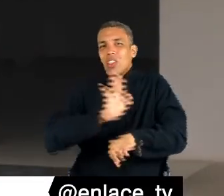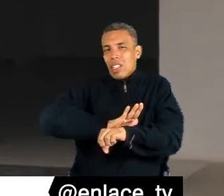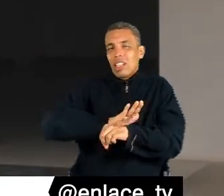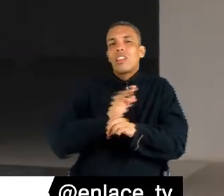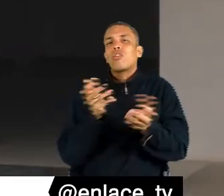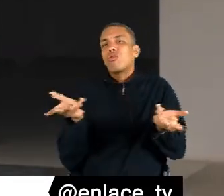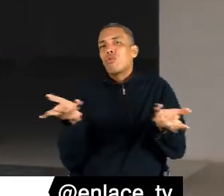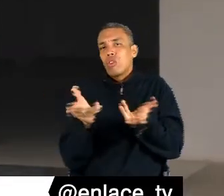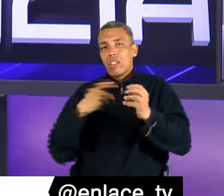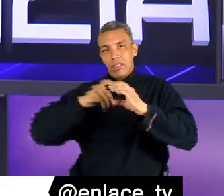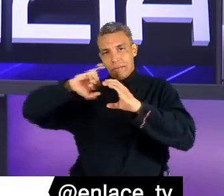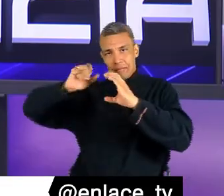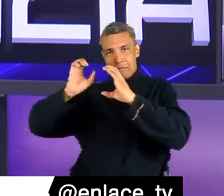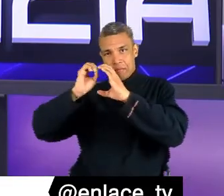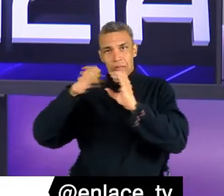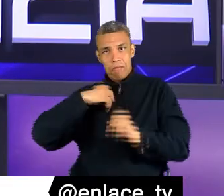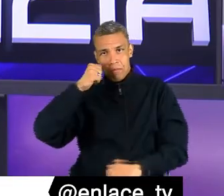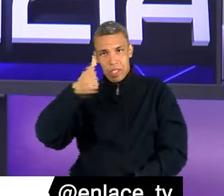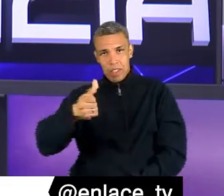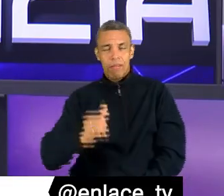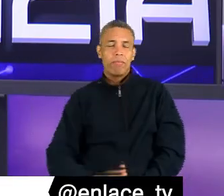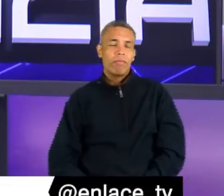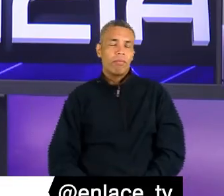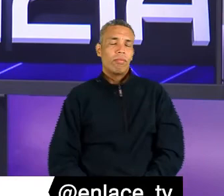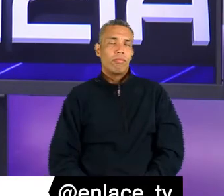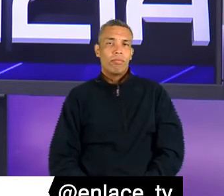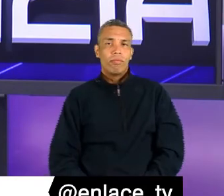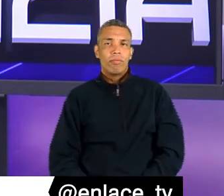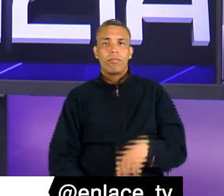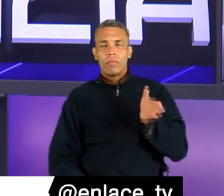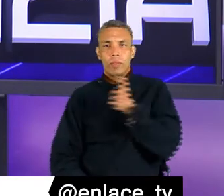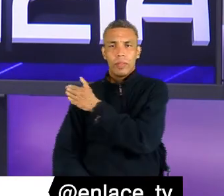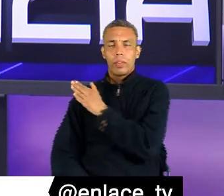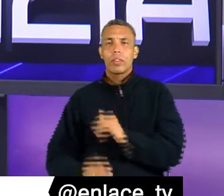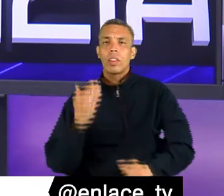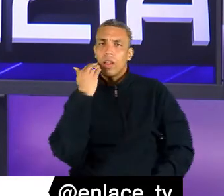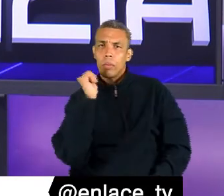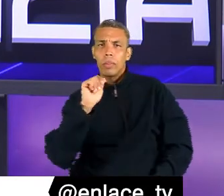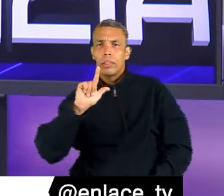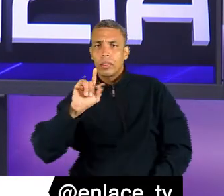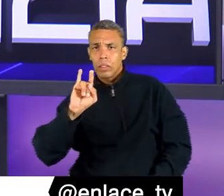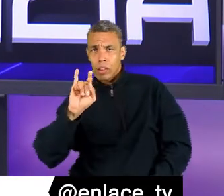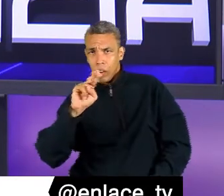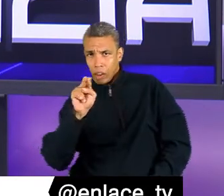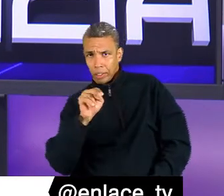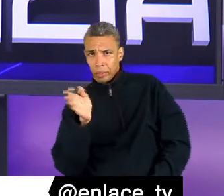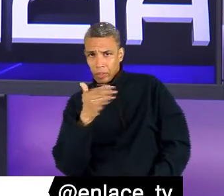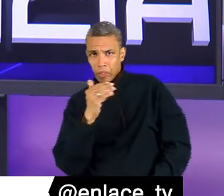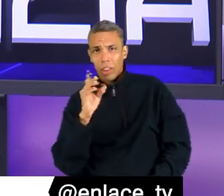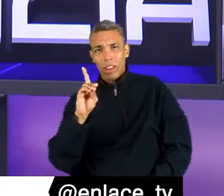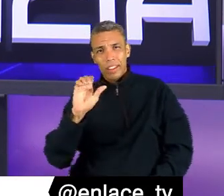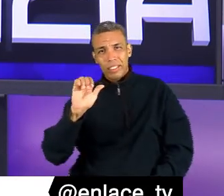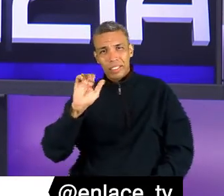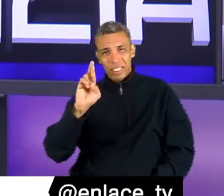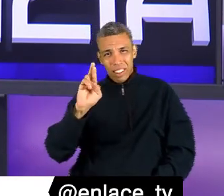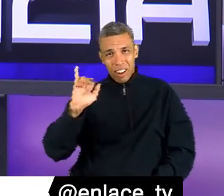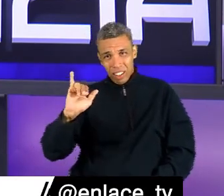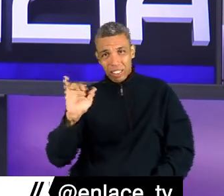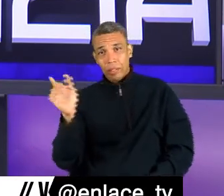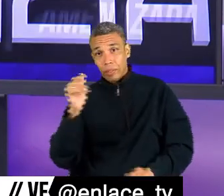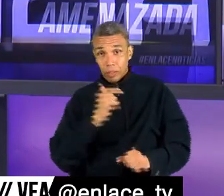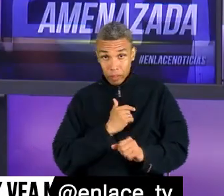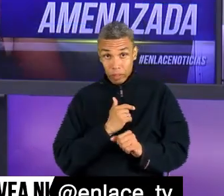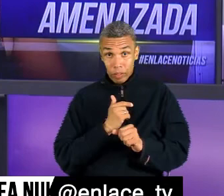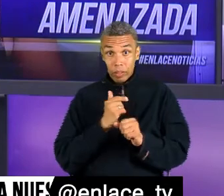San Silvestre. La comunicadora social Luz Darínez ha pedido protección a la Defensoría Regional del Pueblo Magdalena